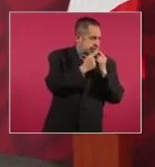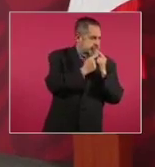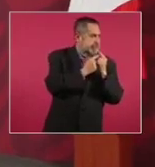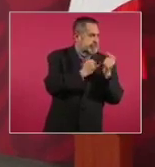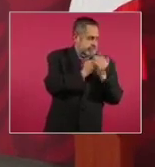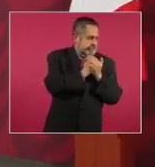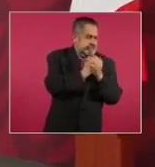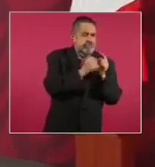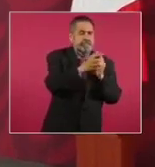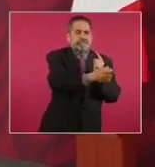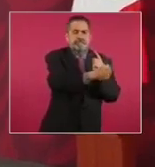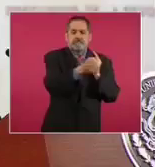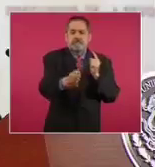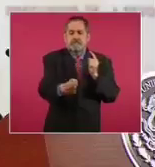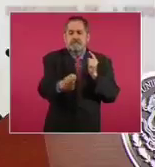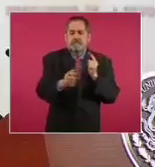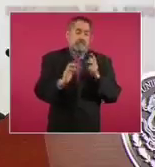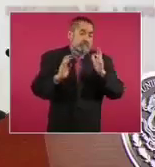Que los